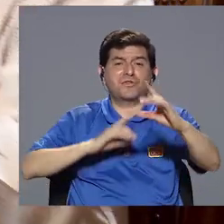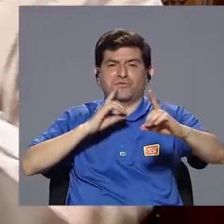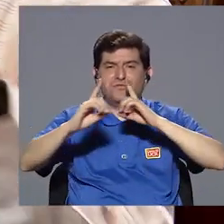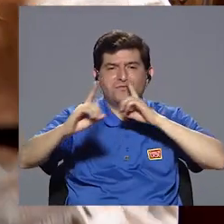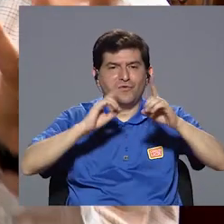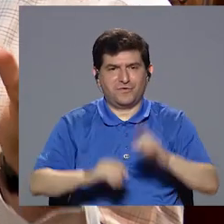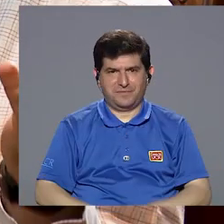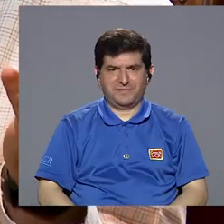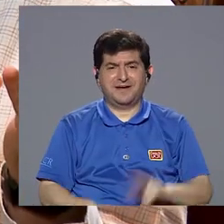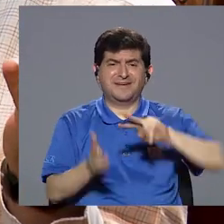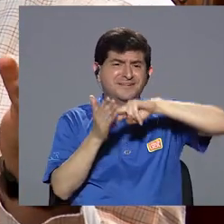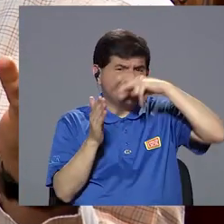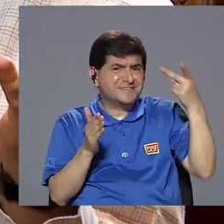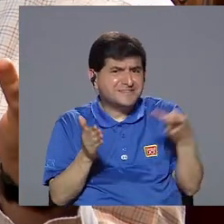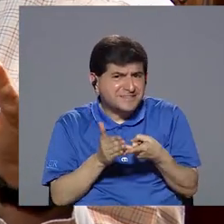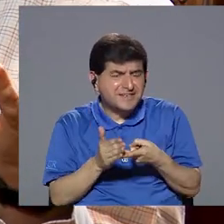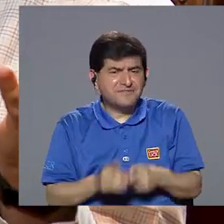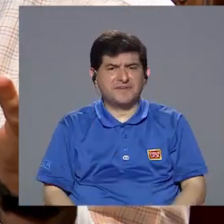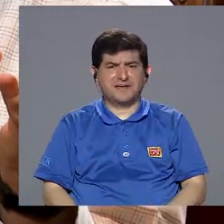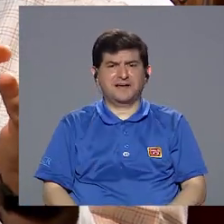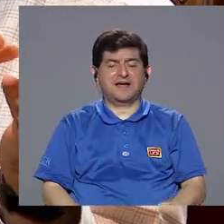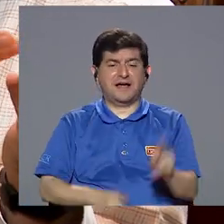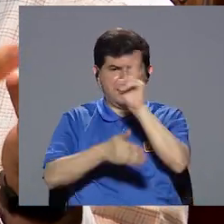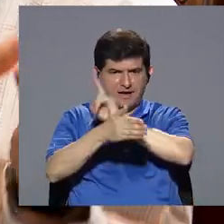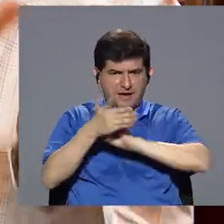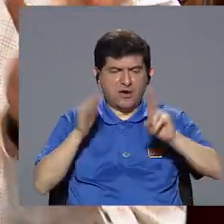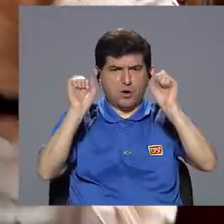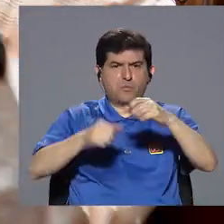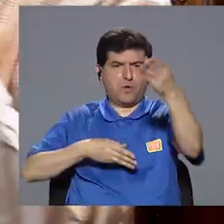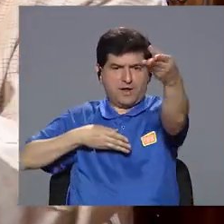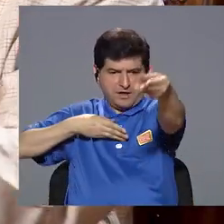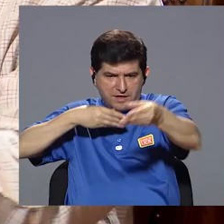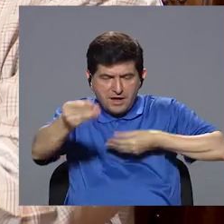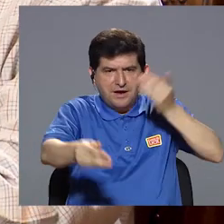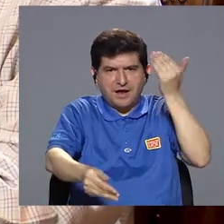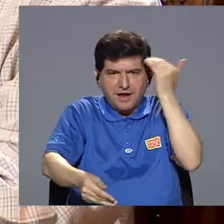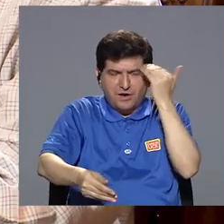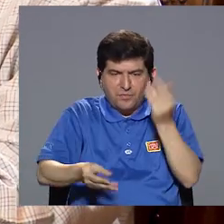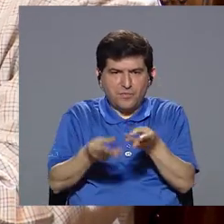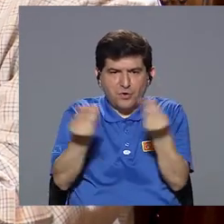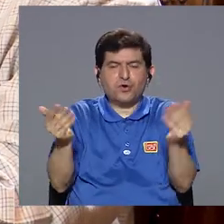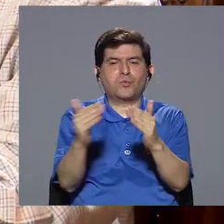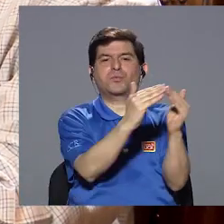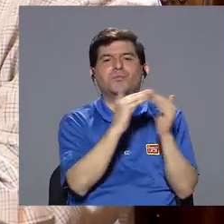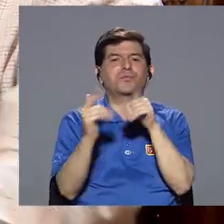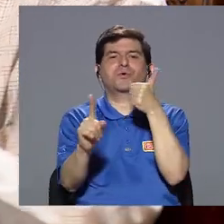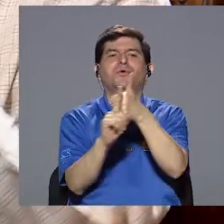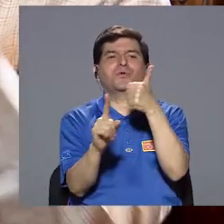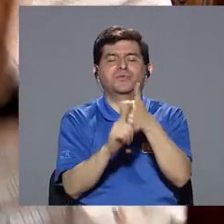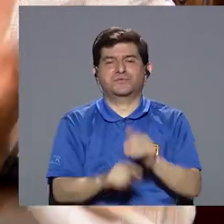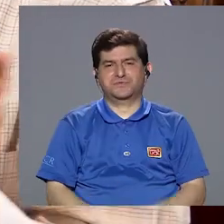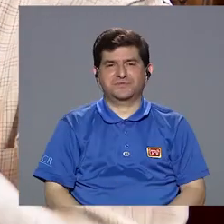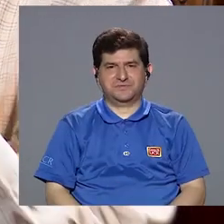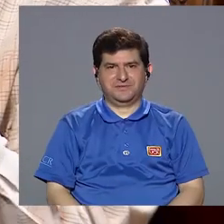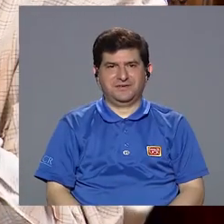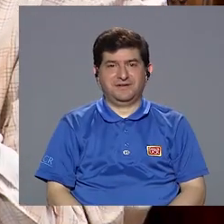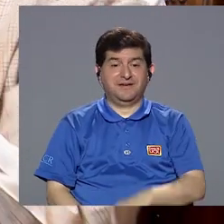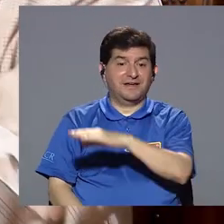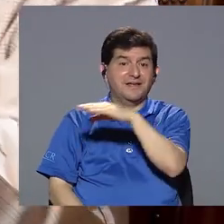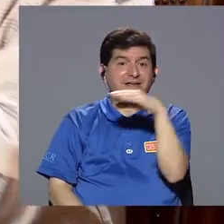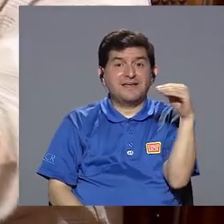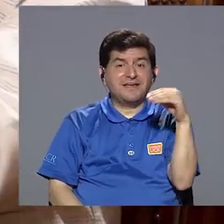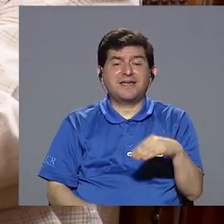dialógica donde a su vez los sectores de la universidad reciban el conocimiento generado en las comunidades en la sociedad en